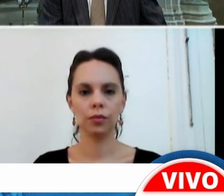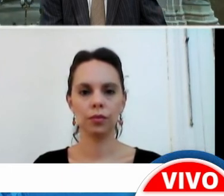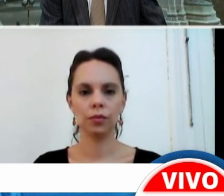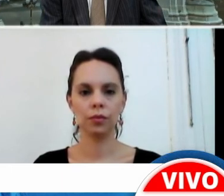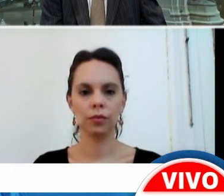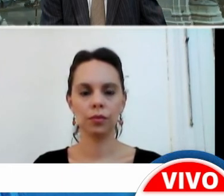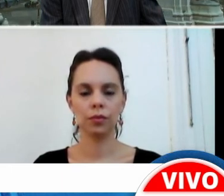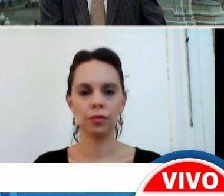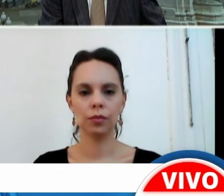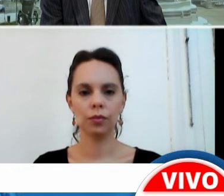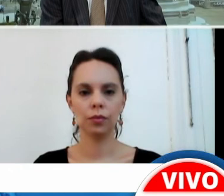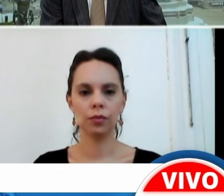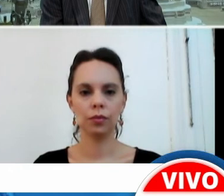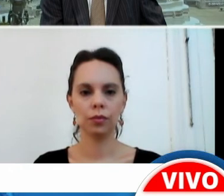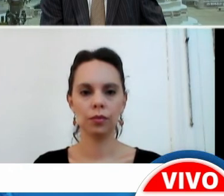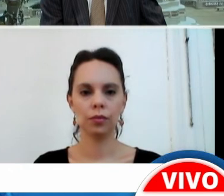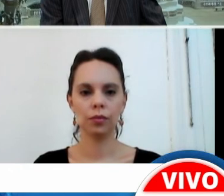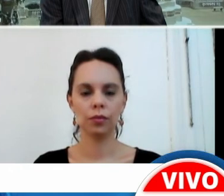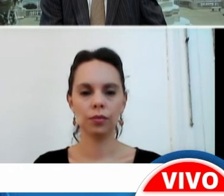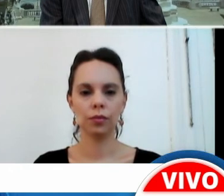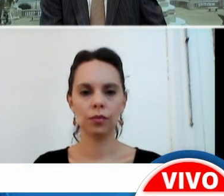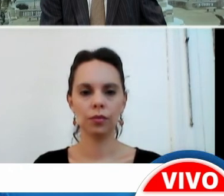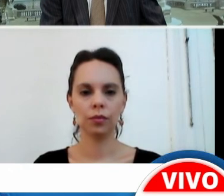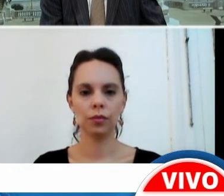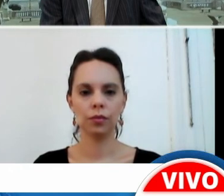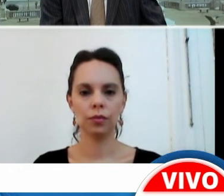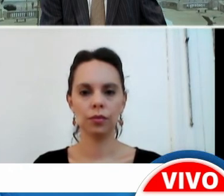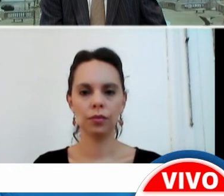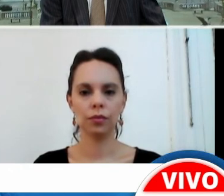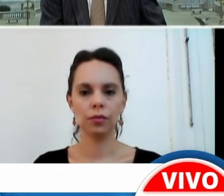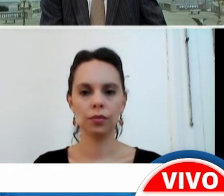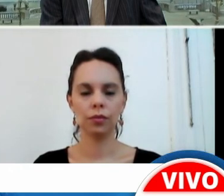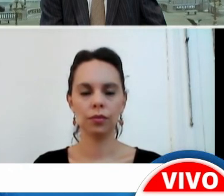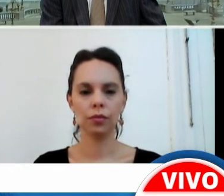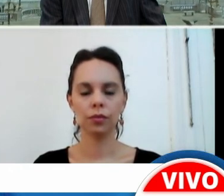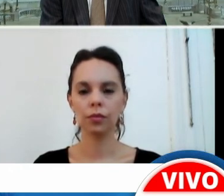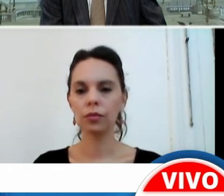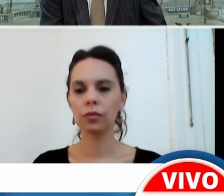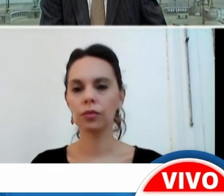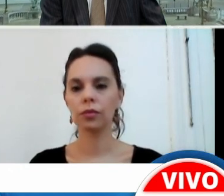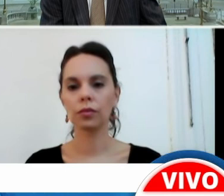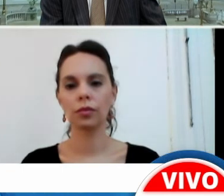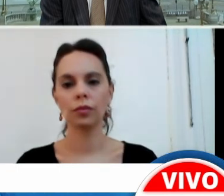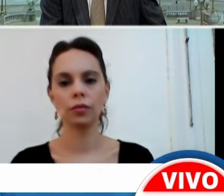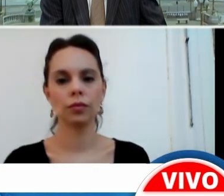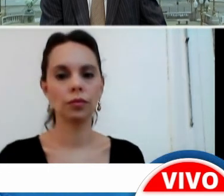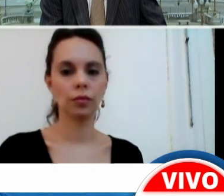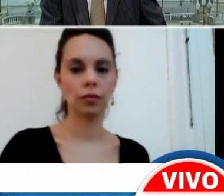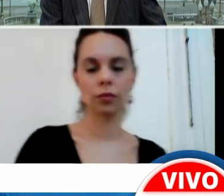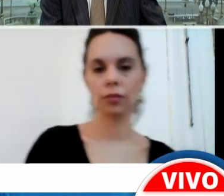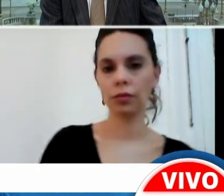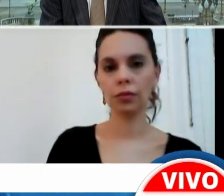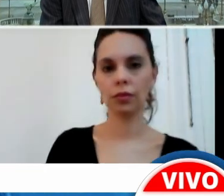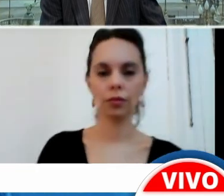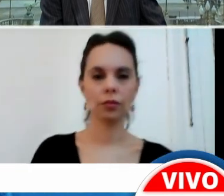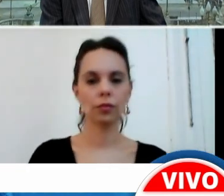fiscales son mayores y entonces esos ingresos fiscales mayores permiten enfrentar una obligación e ir cancelando